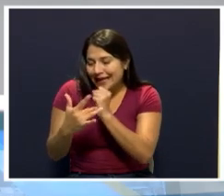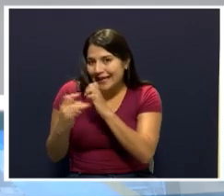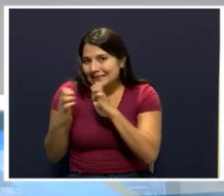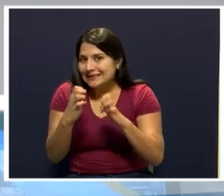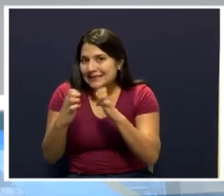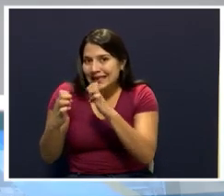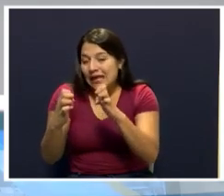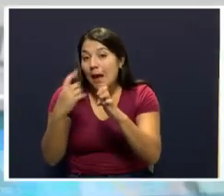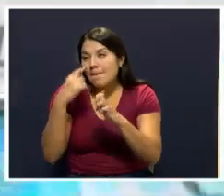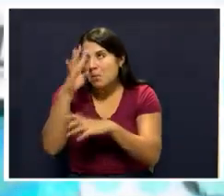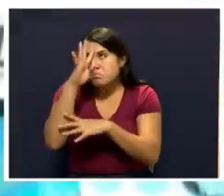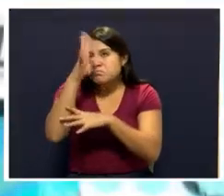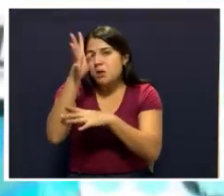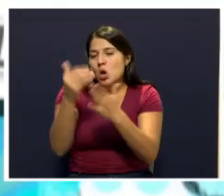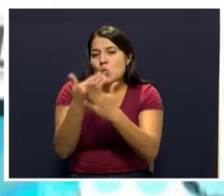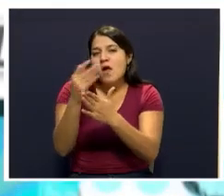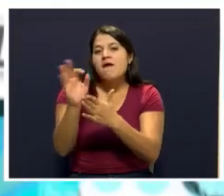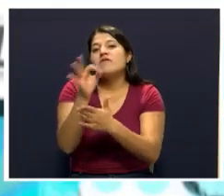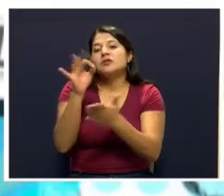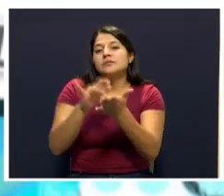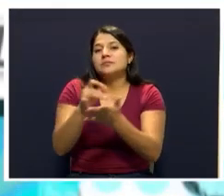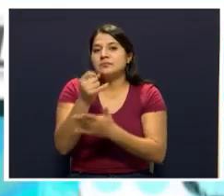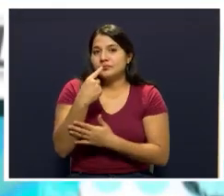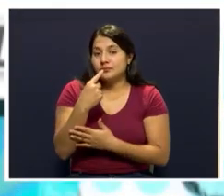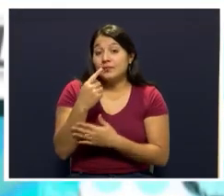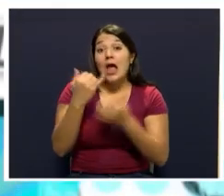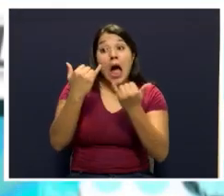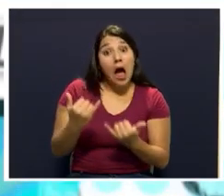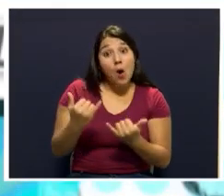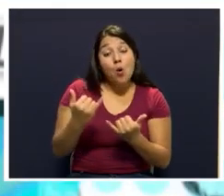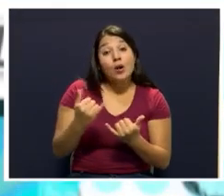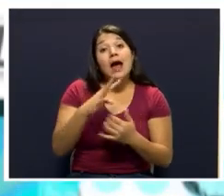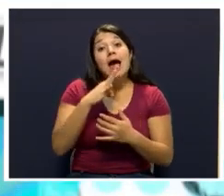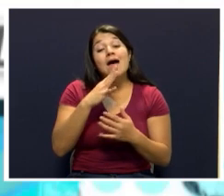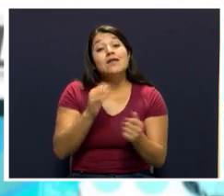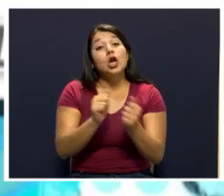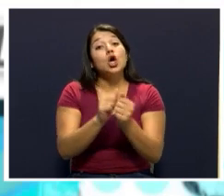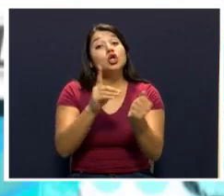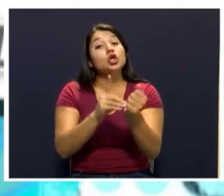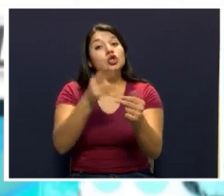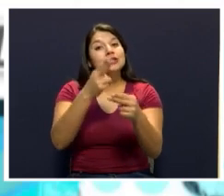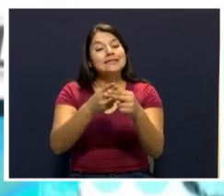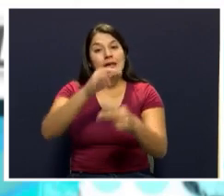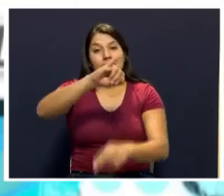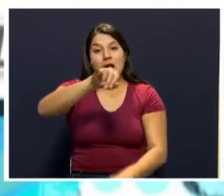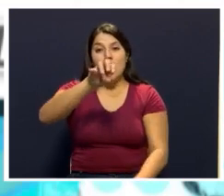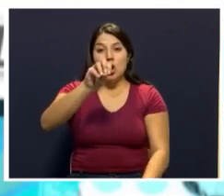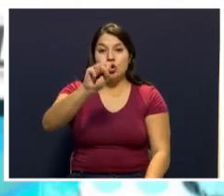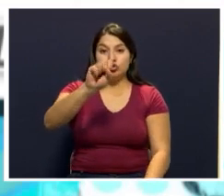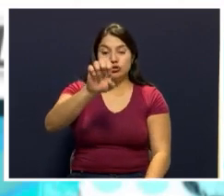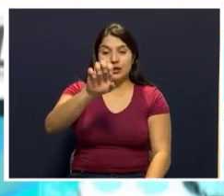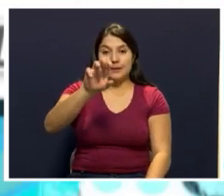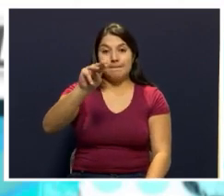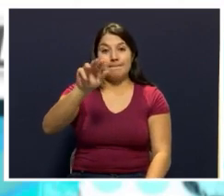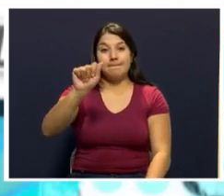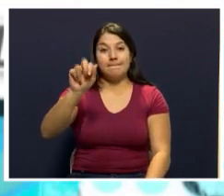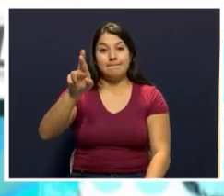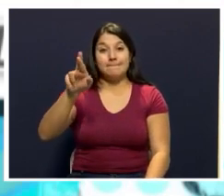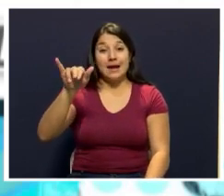Para explicarnos ese trabajo en detalle, vamos a conversar ahora con el doctor José María Gutiérrez,